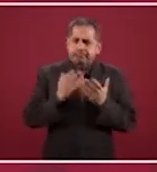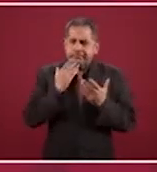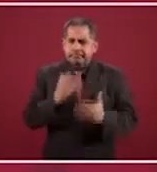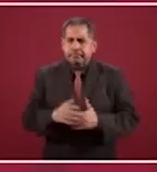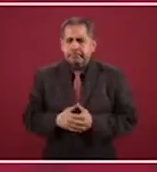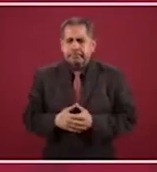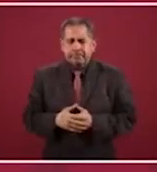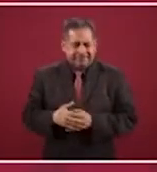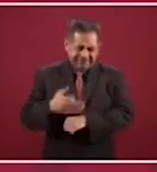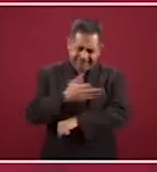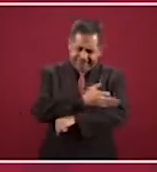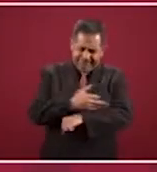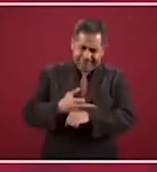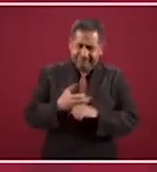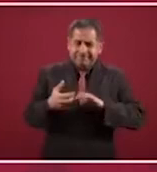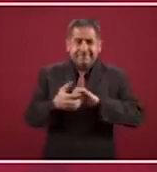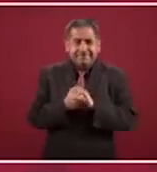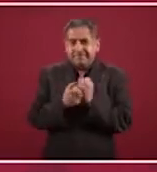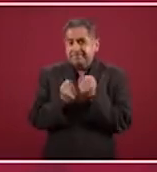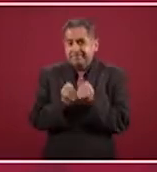La familia es fundamental,